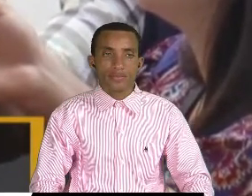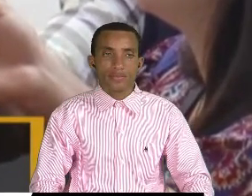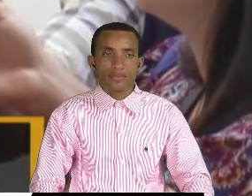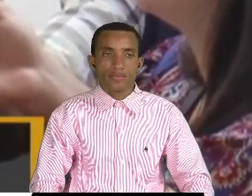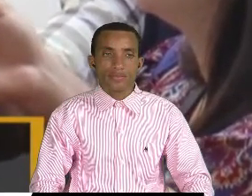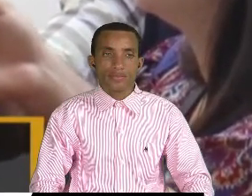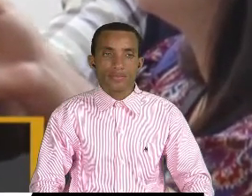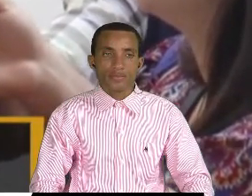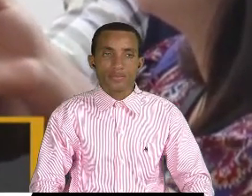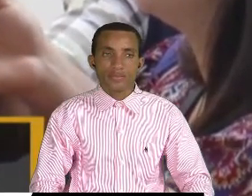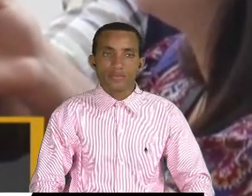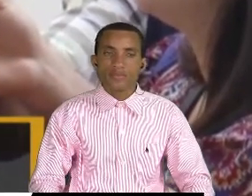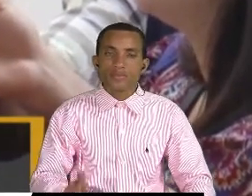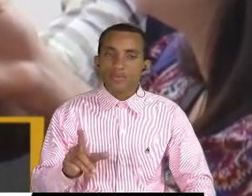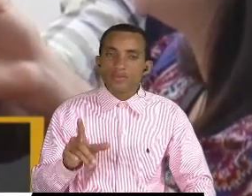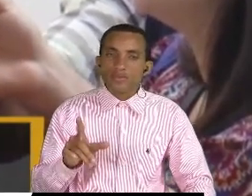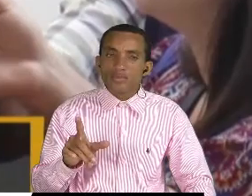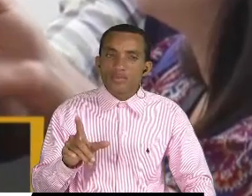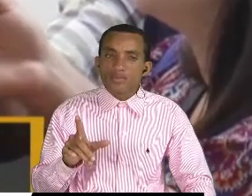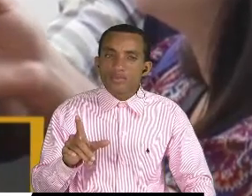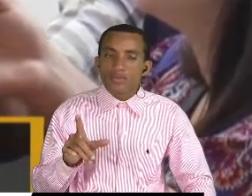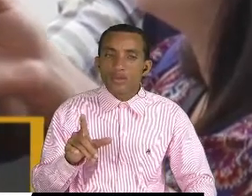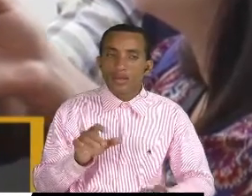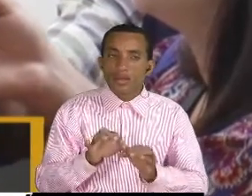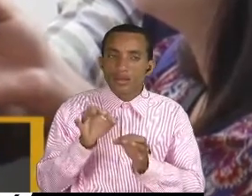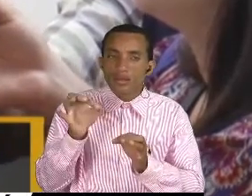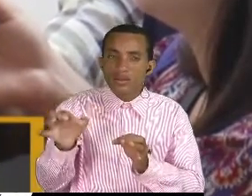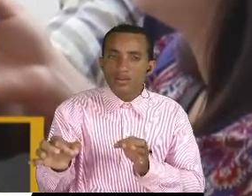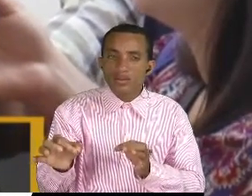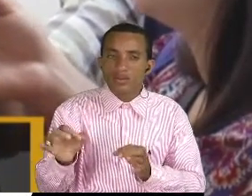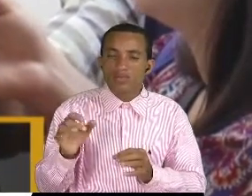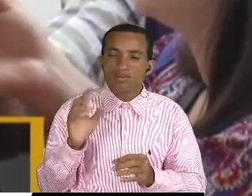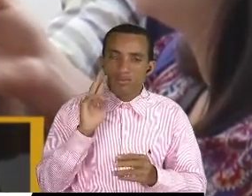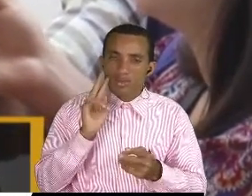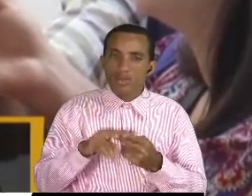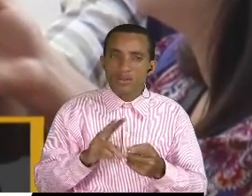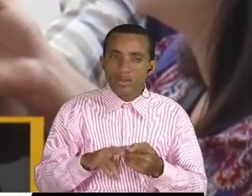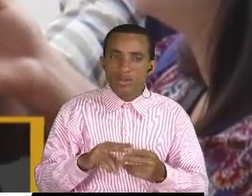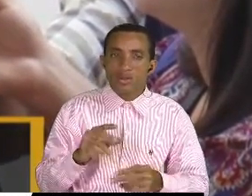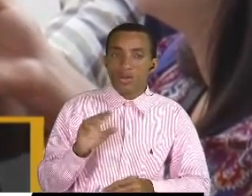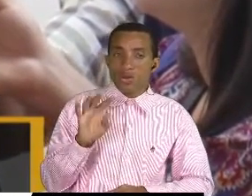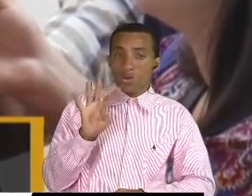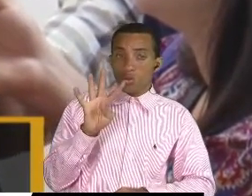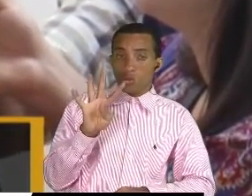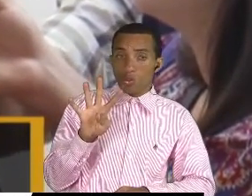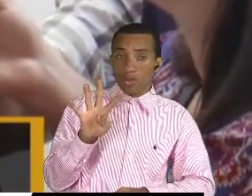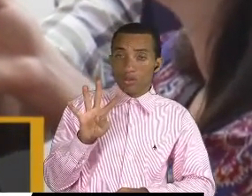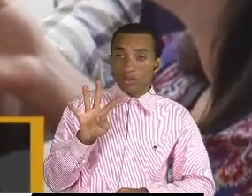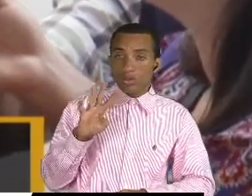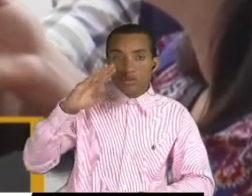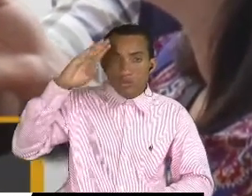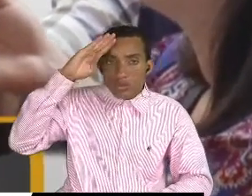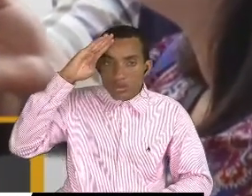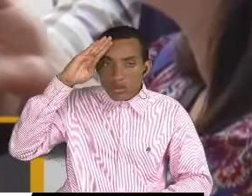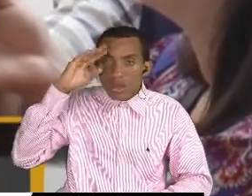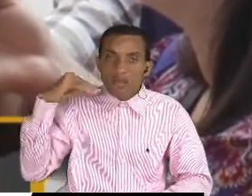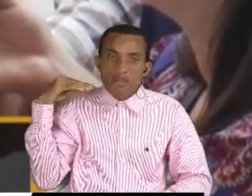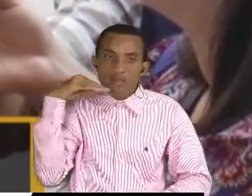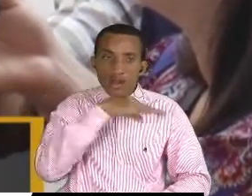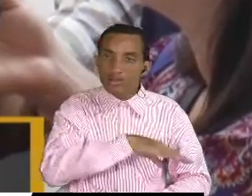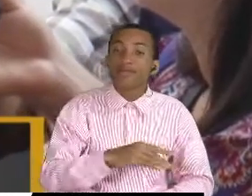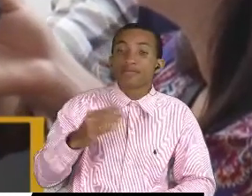En el punto conocido como Vía Ermitaño, donde al parecer cuatro falsos policías detienen un